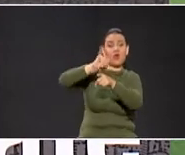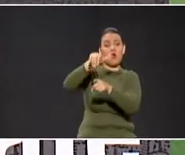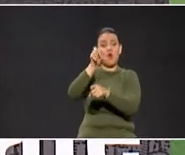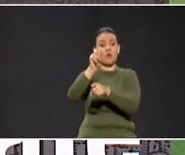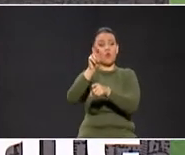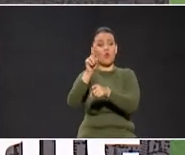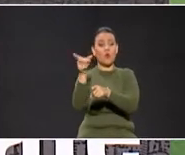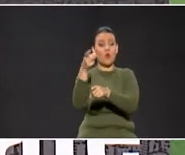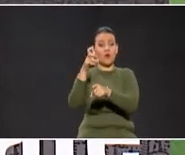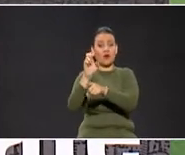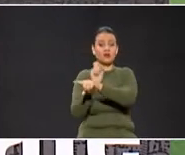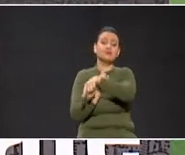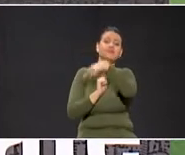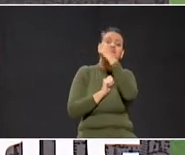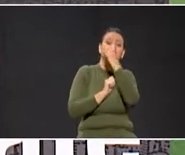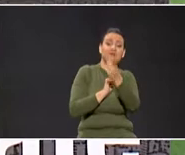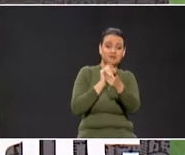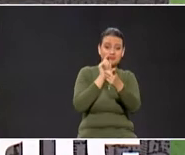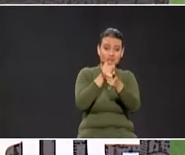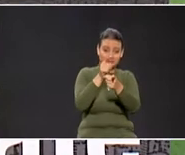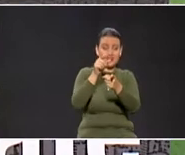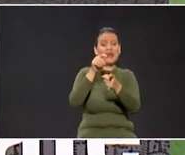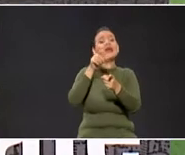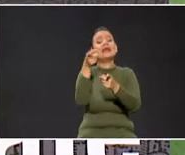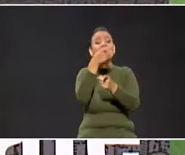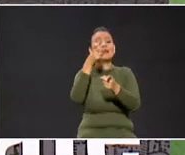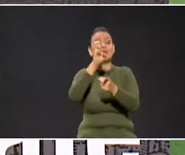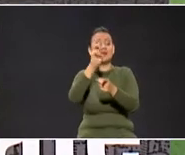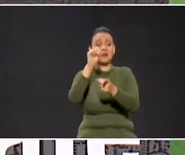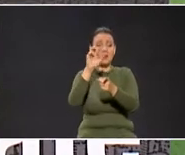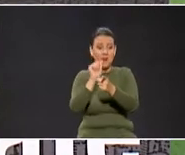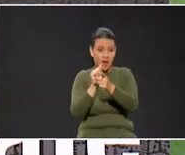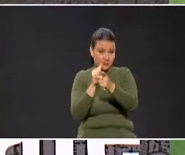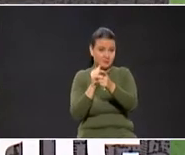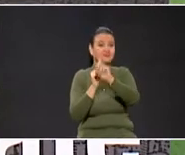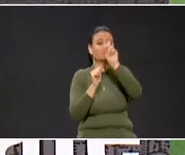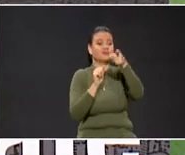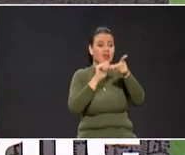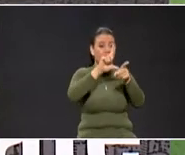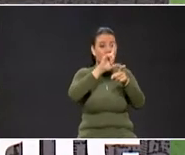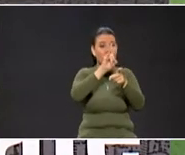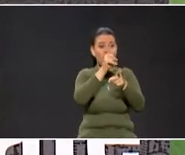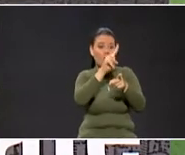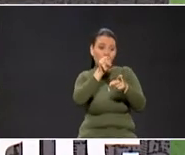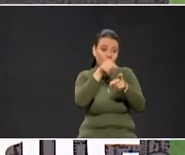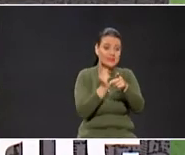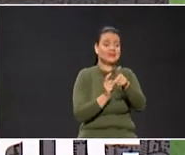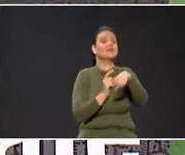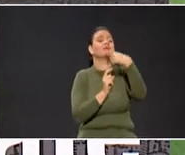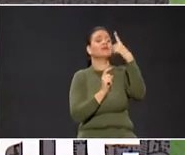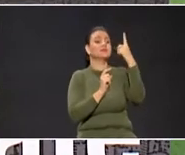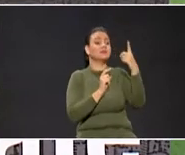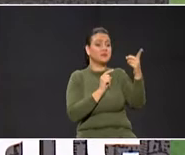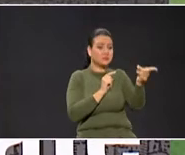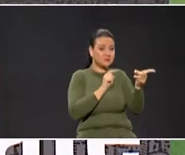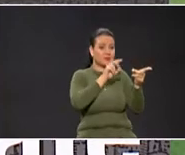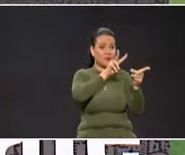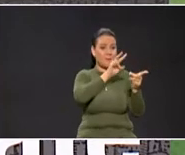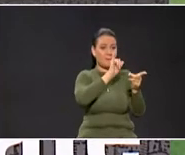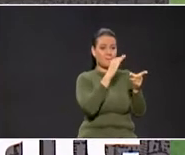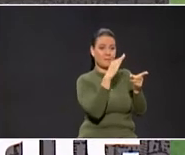gutiérrez también en la doctora gemma mejía el candidato luis guillermo hoyos y el candidato